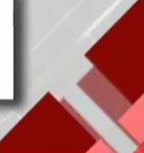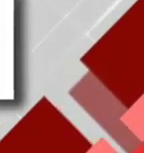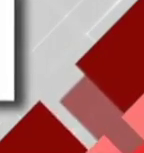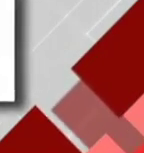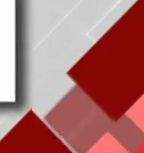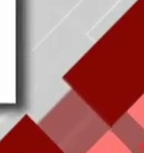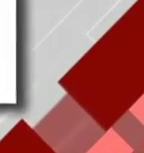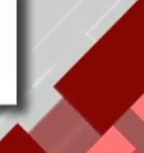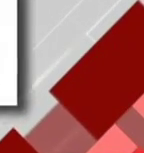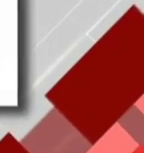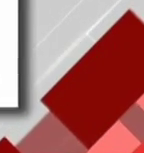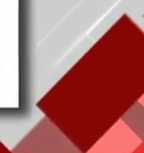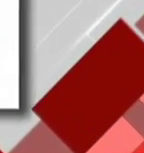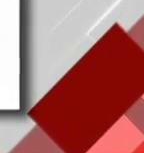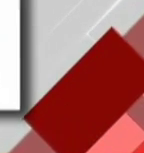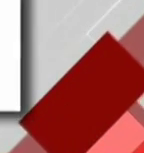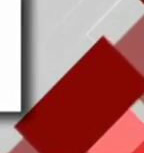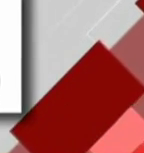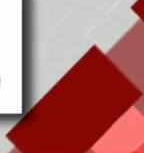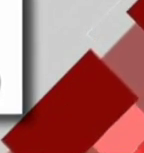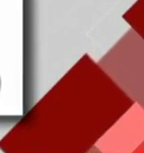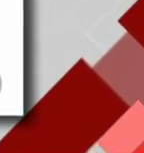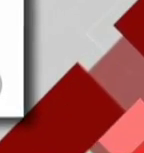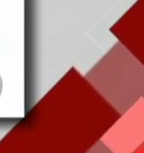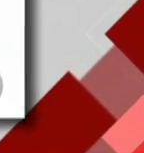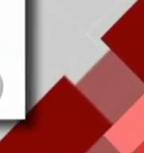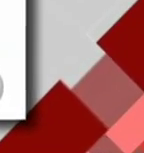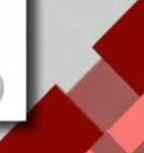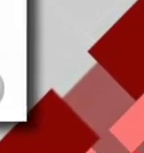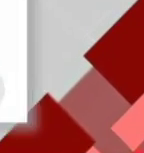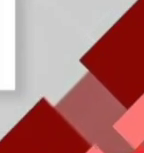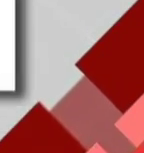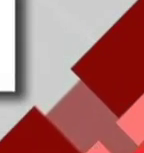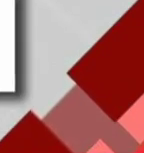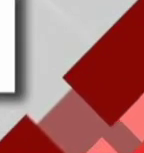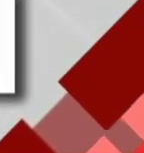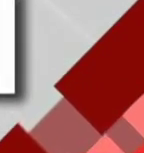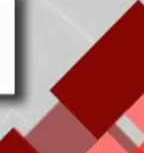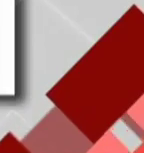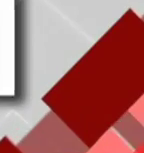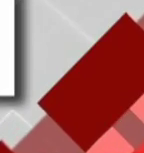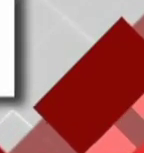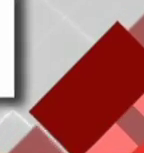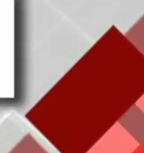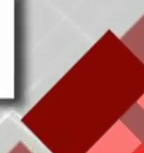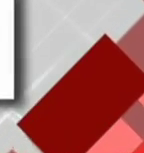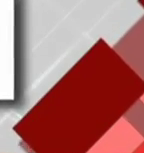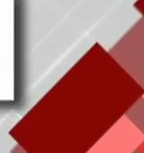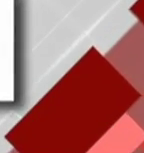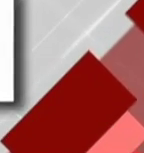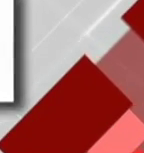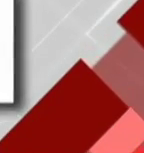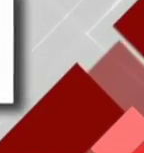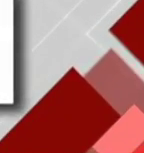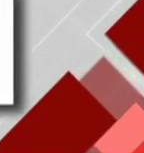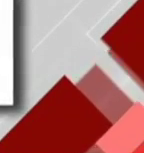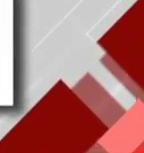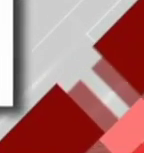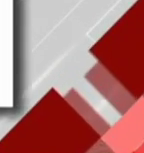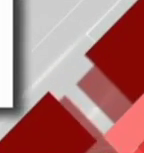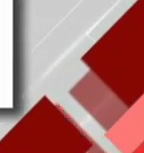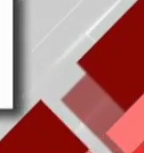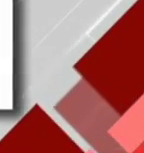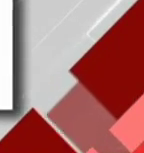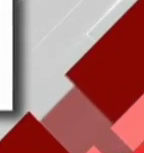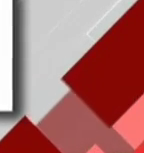a solicitar, o más bien solicitó desde el pasado 23 de marzo, el viernes, al consorcio Unicode, un set de nuevos